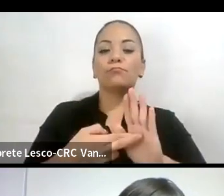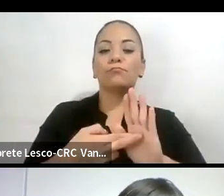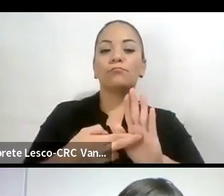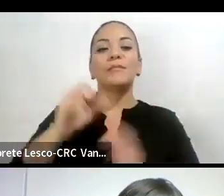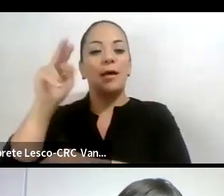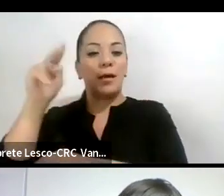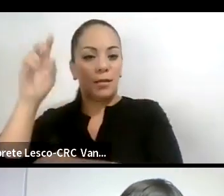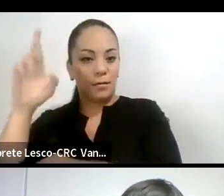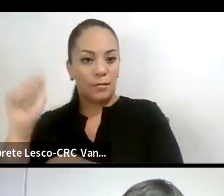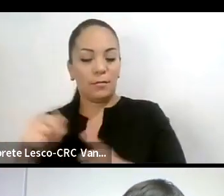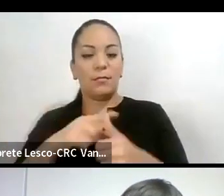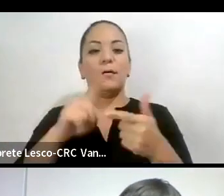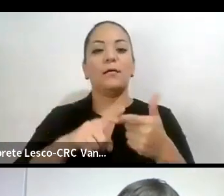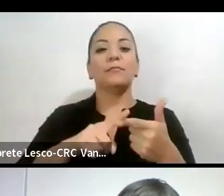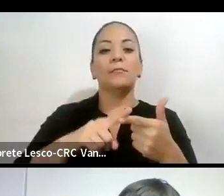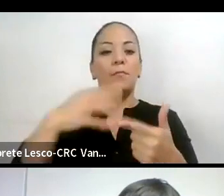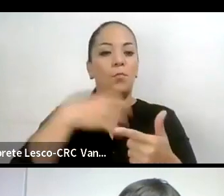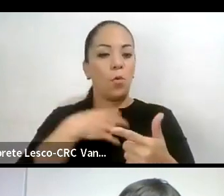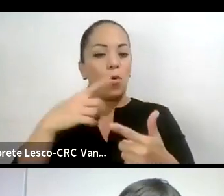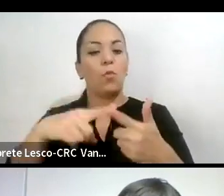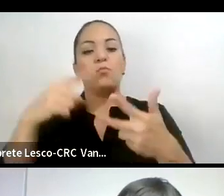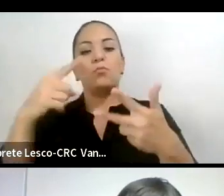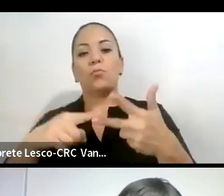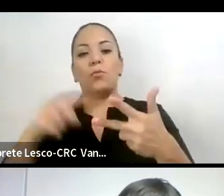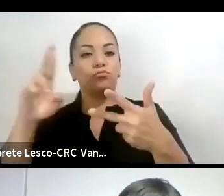Aldafacio y en el mío propio,